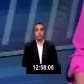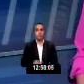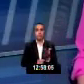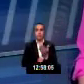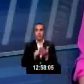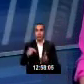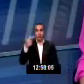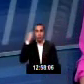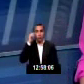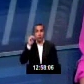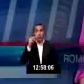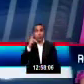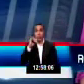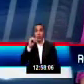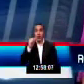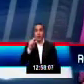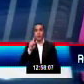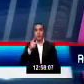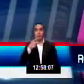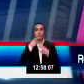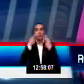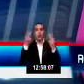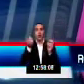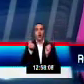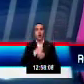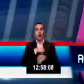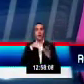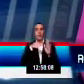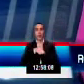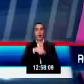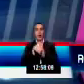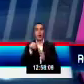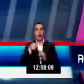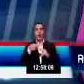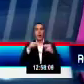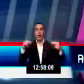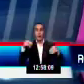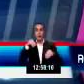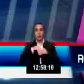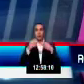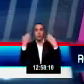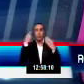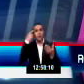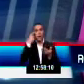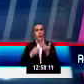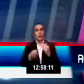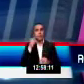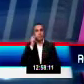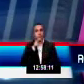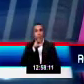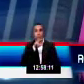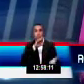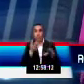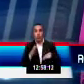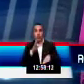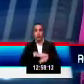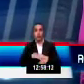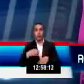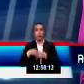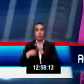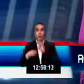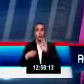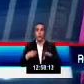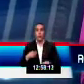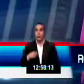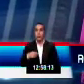La ministra de Gobierno, María Paula Romo, anunció la creación de un banco de ADN en Guayaquil para así identificar a fallecidos por